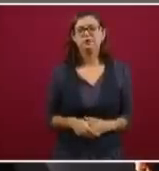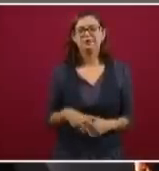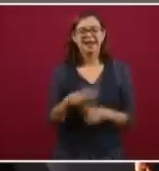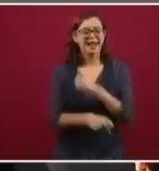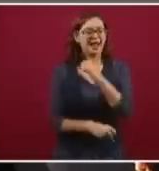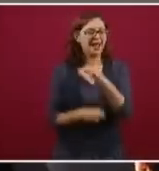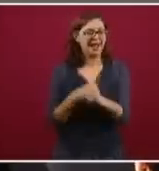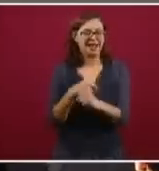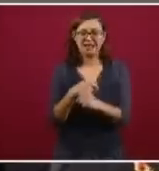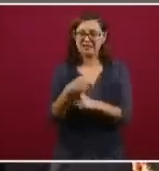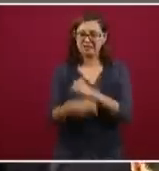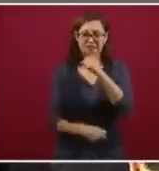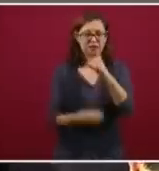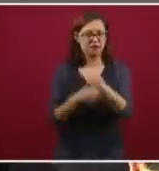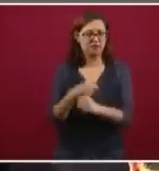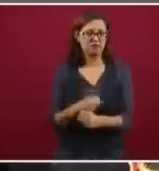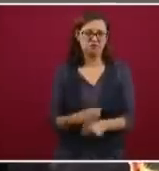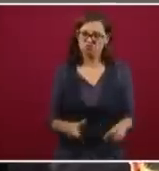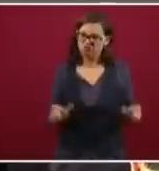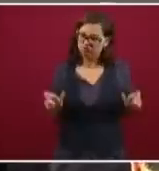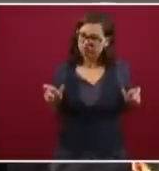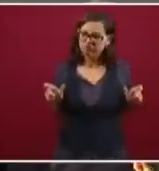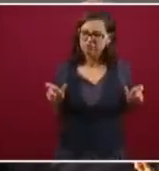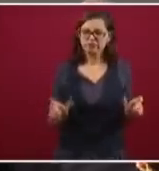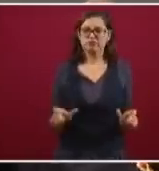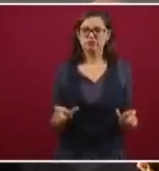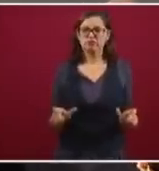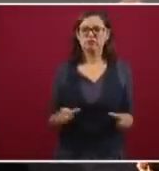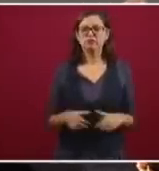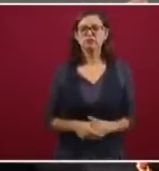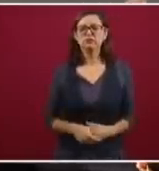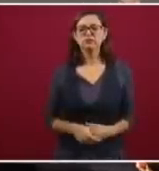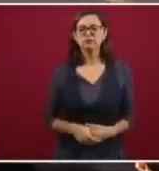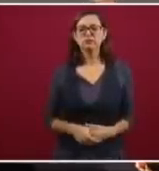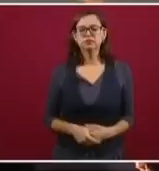años tomada así.